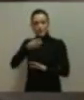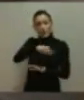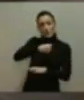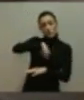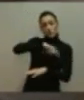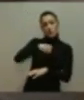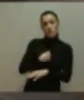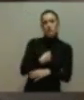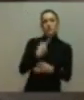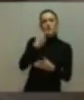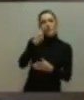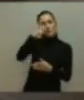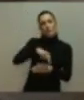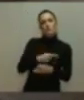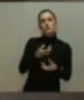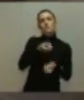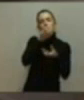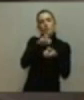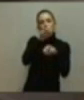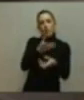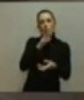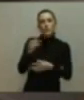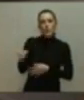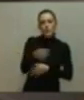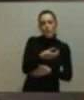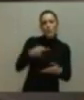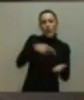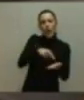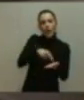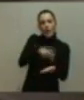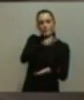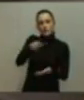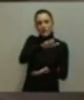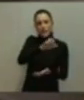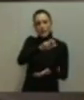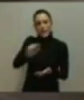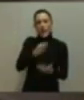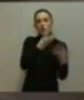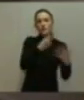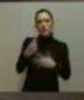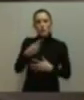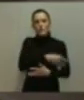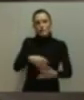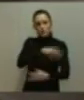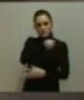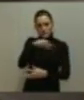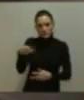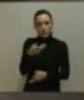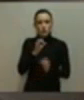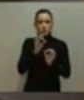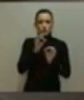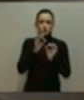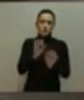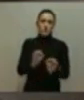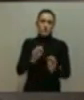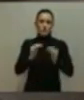la información acerca de la deuda que es reclamada por su Gobierno a las personas del ERA, 91 millones, casi equivalente al presupuesto, que